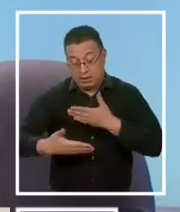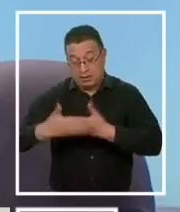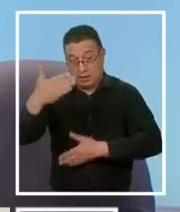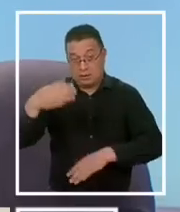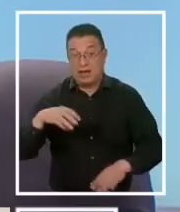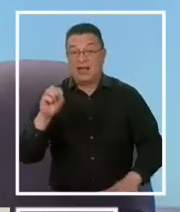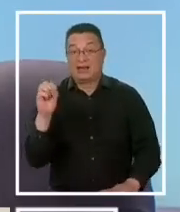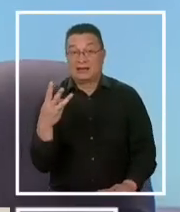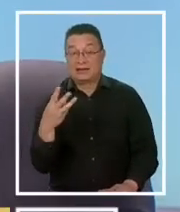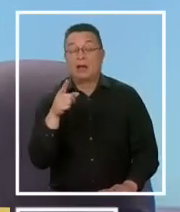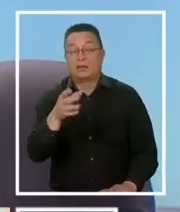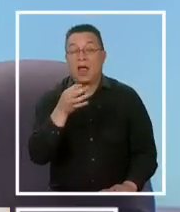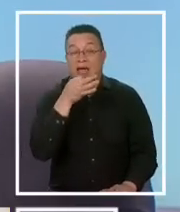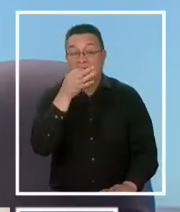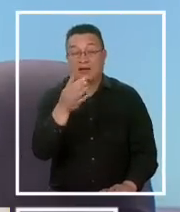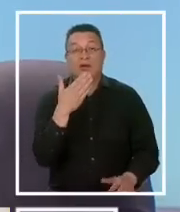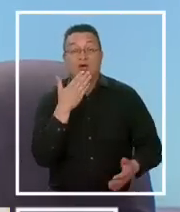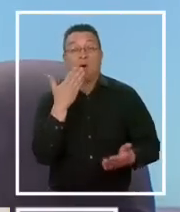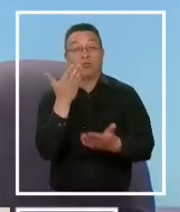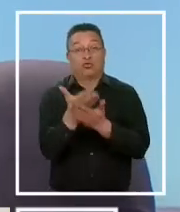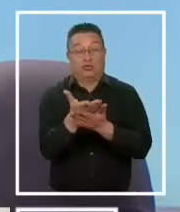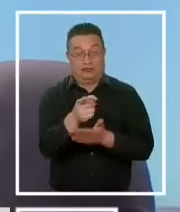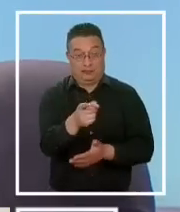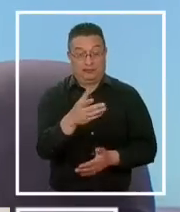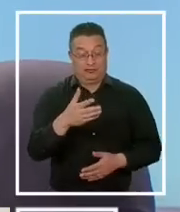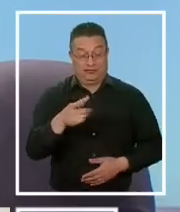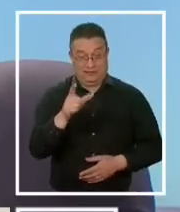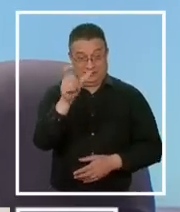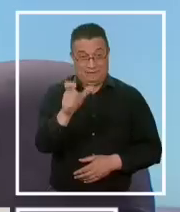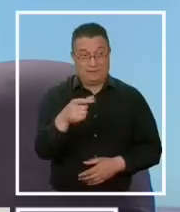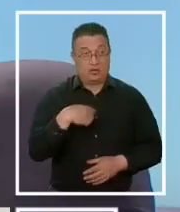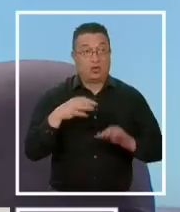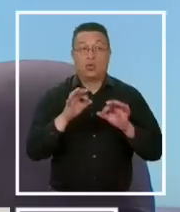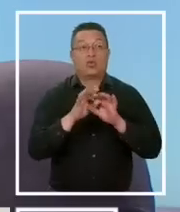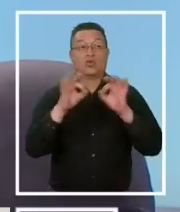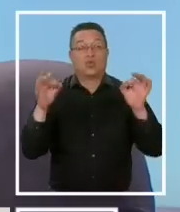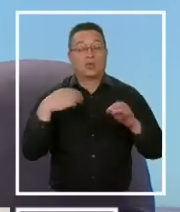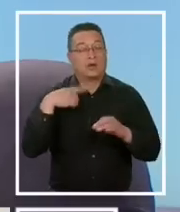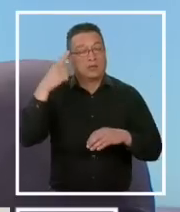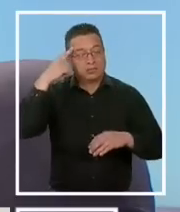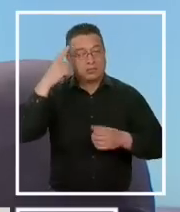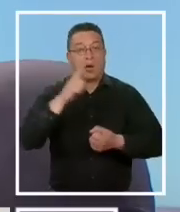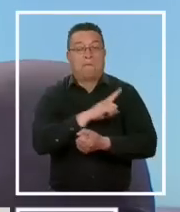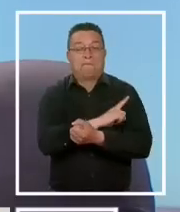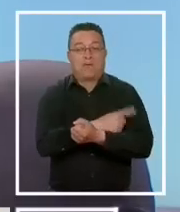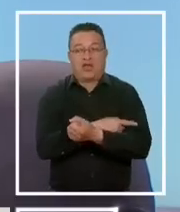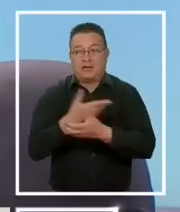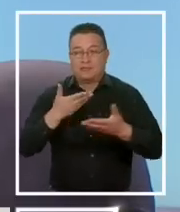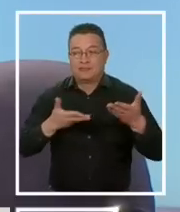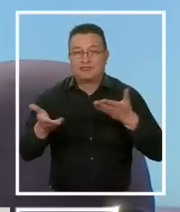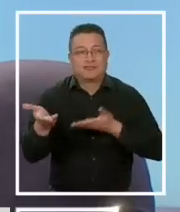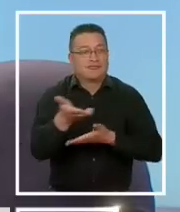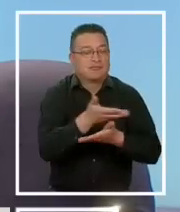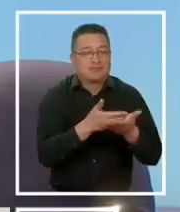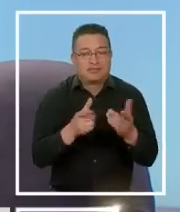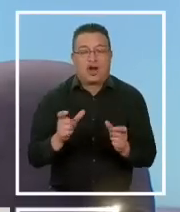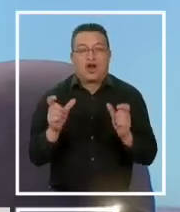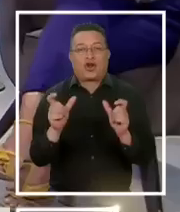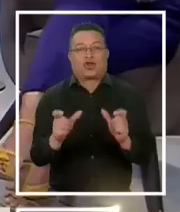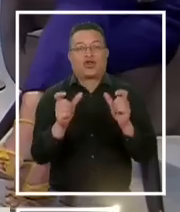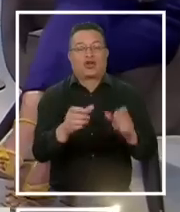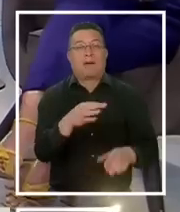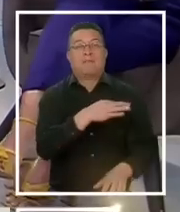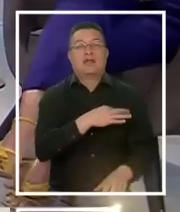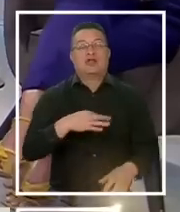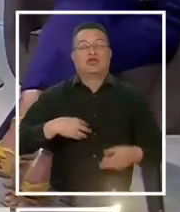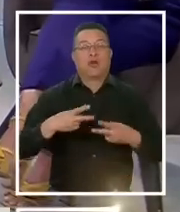dijo que en la postulación que encabece estoy citándolo nunca hemos sido parte de los circuitos de poder o de los circuitos que han controlado el Ministerio